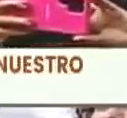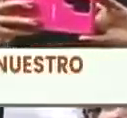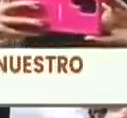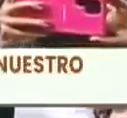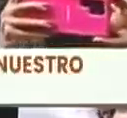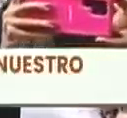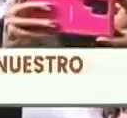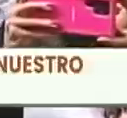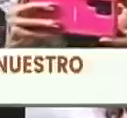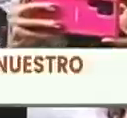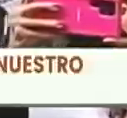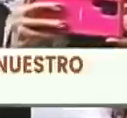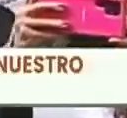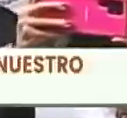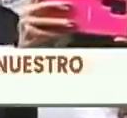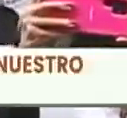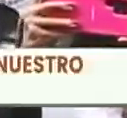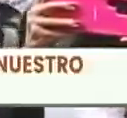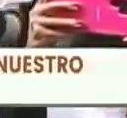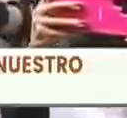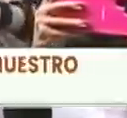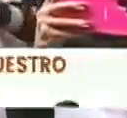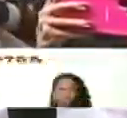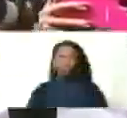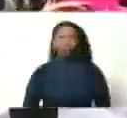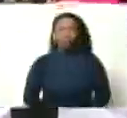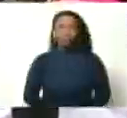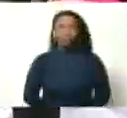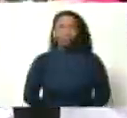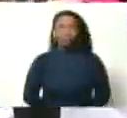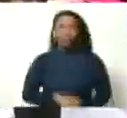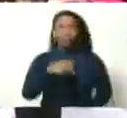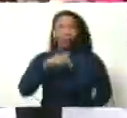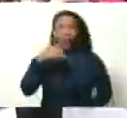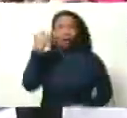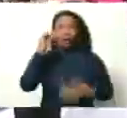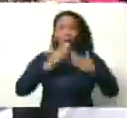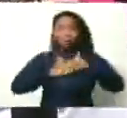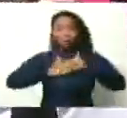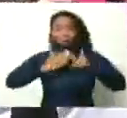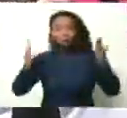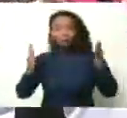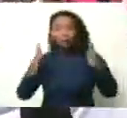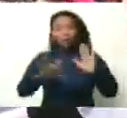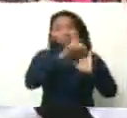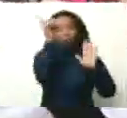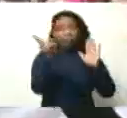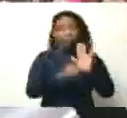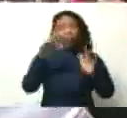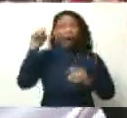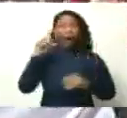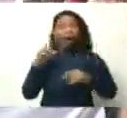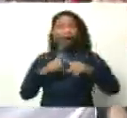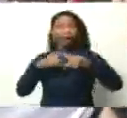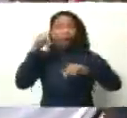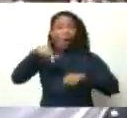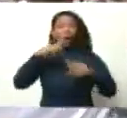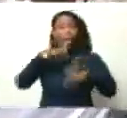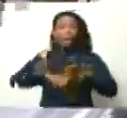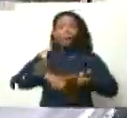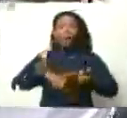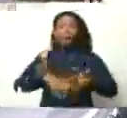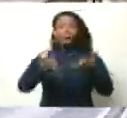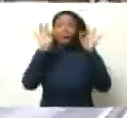cabo una concentración en respaldo, en solidaridad con el diplomático Alex Saab, quien el día de hoy cumple